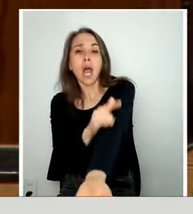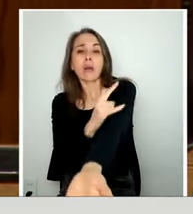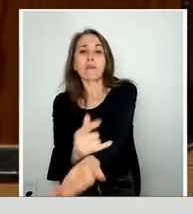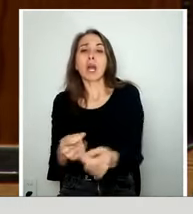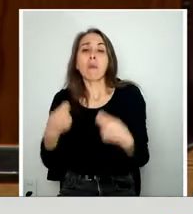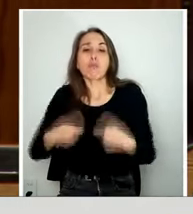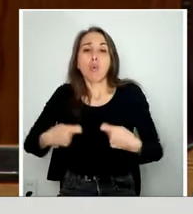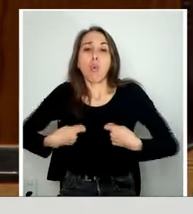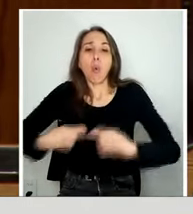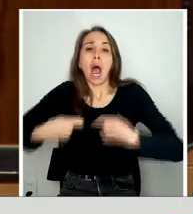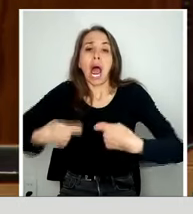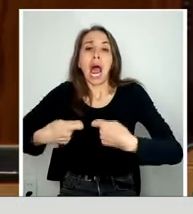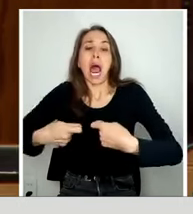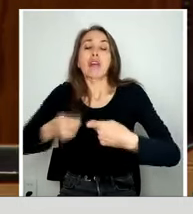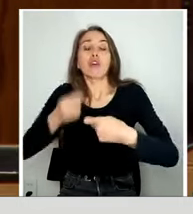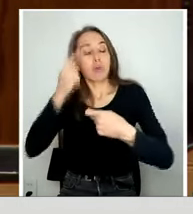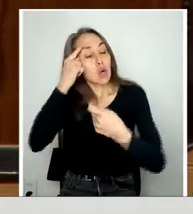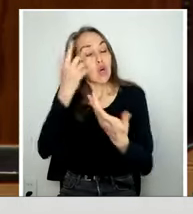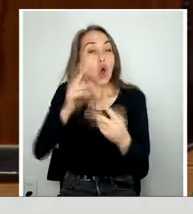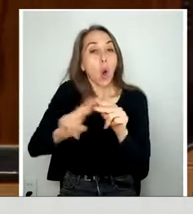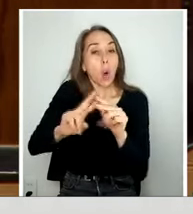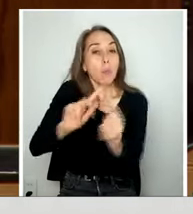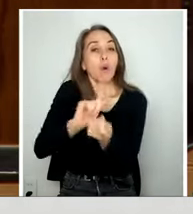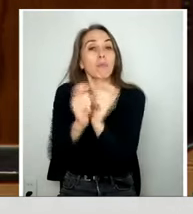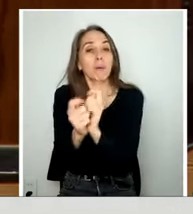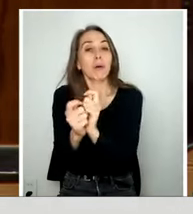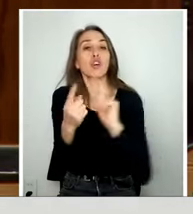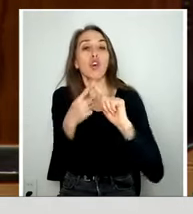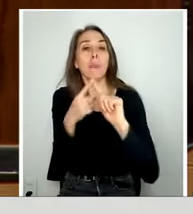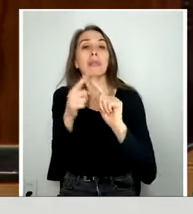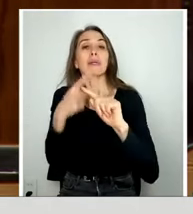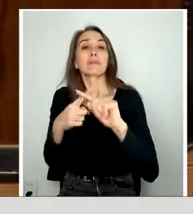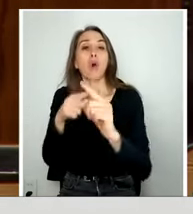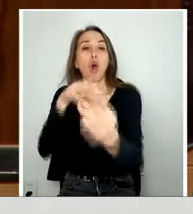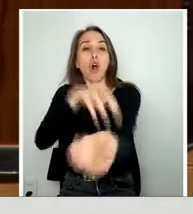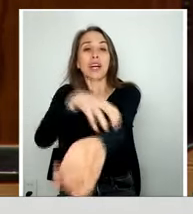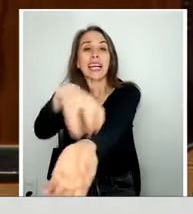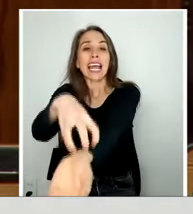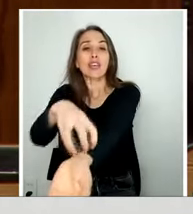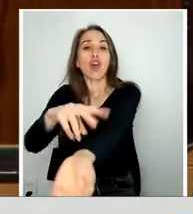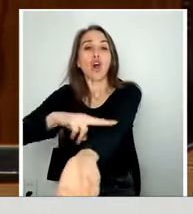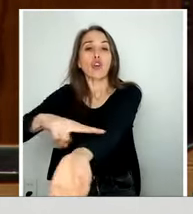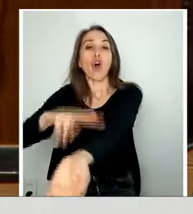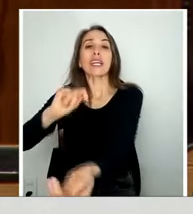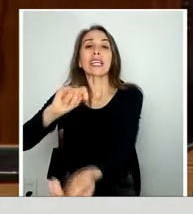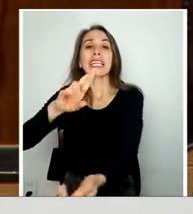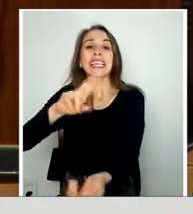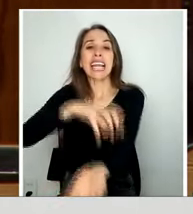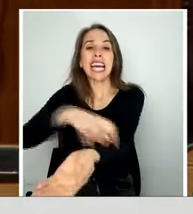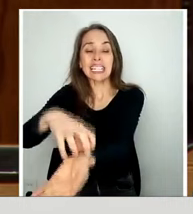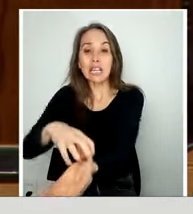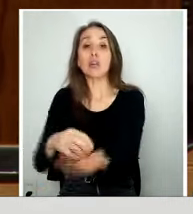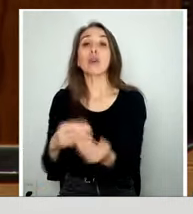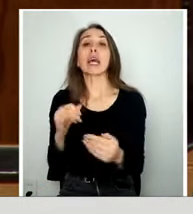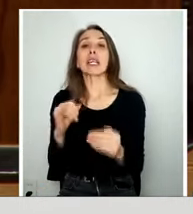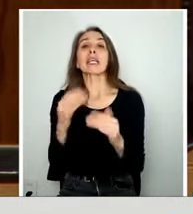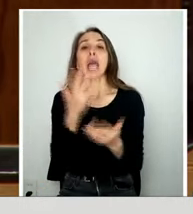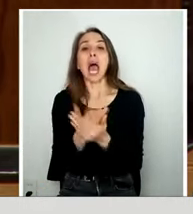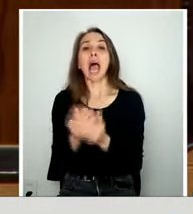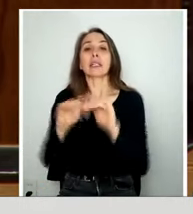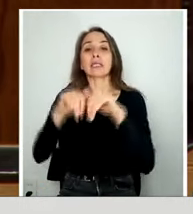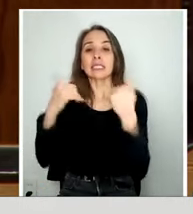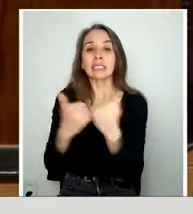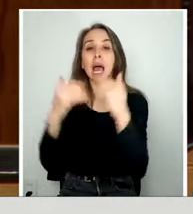creo que también es generar este contexto donde la infraestructura pase a tener